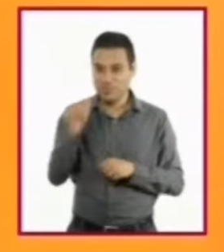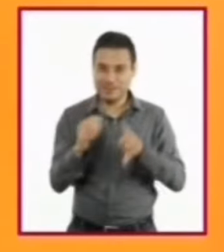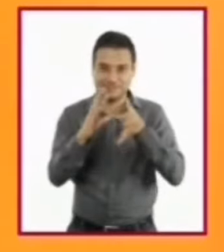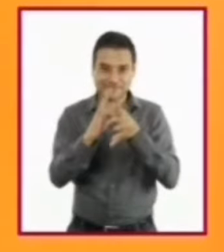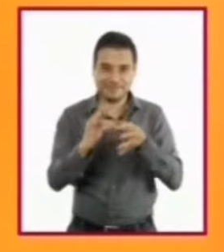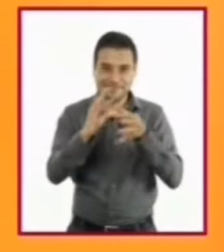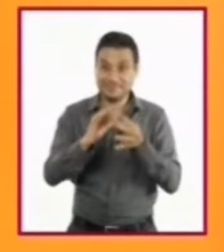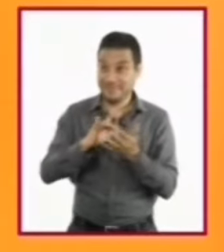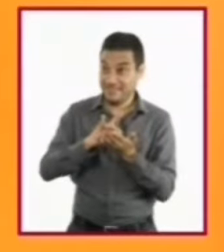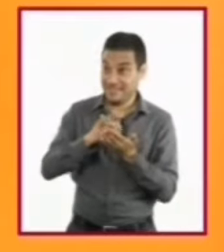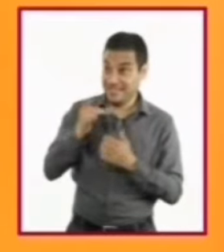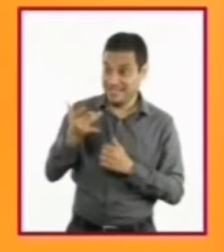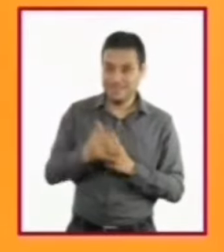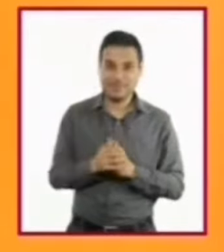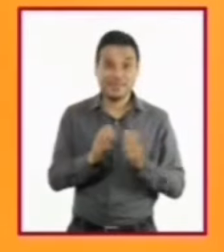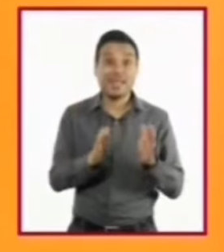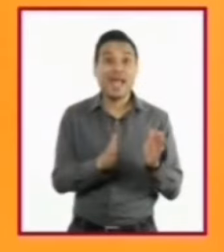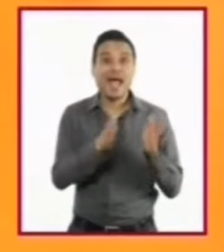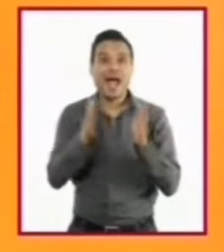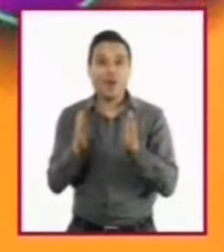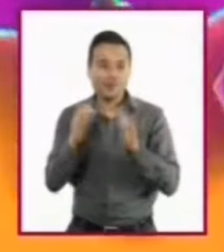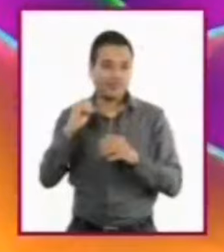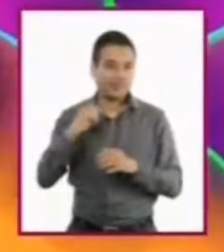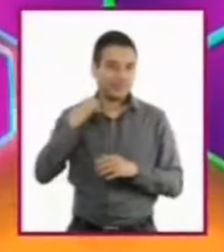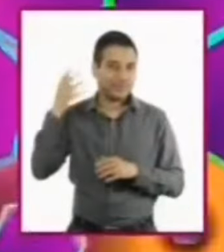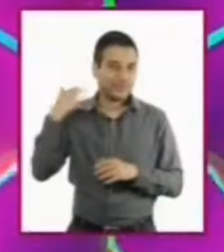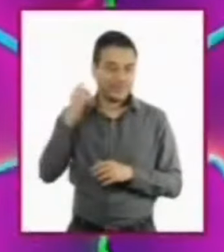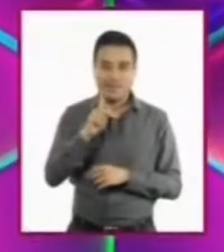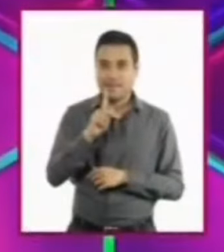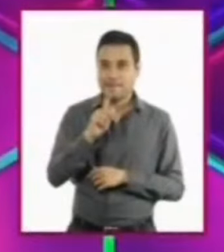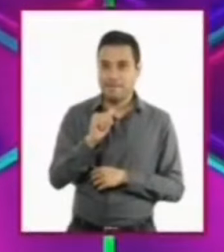Emanuel. Vayamos con la presentación de Paola.